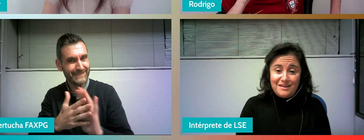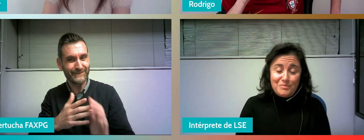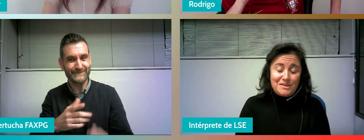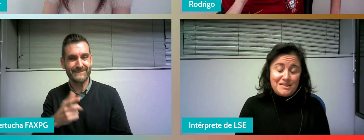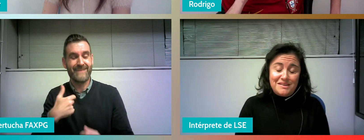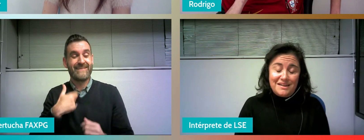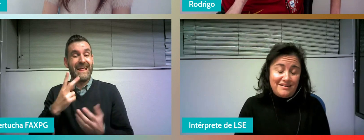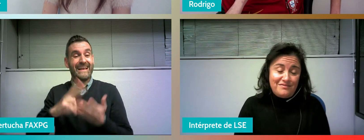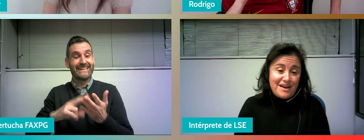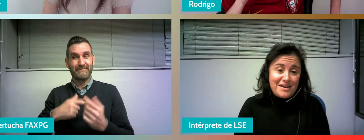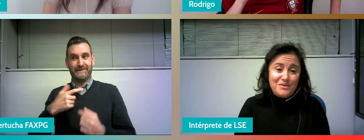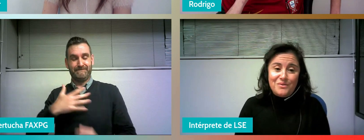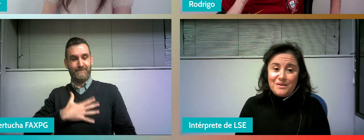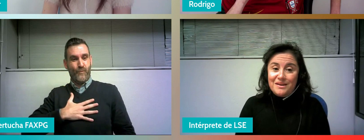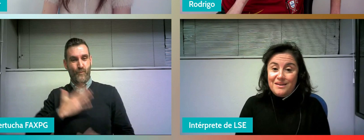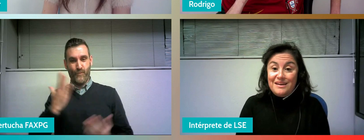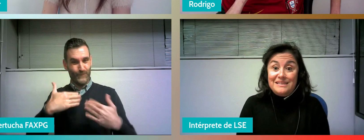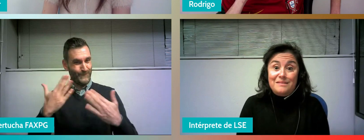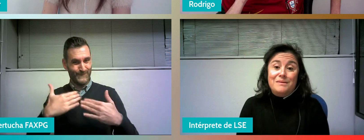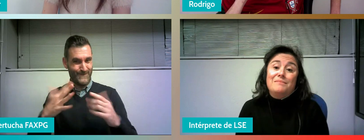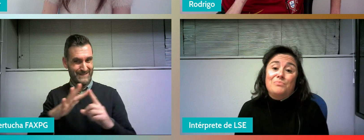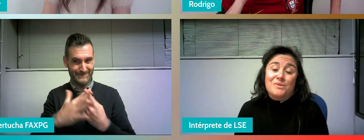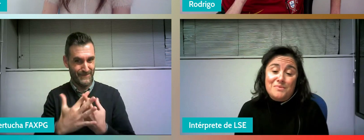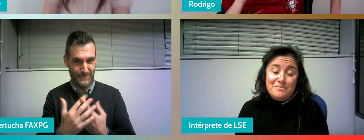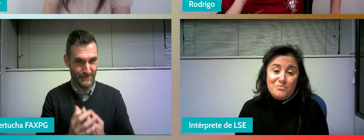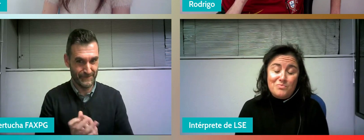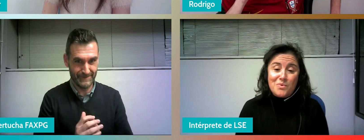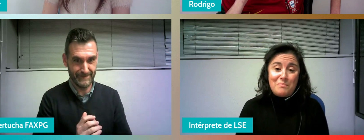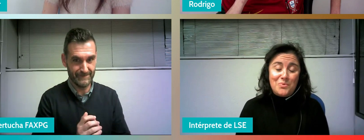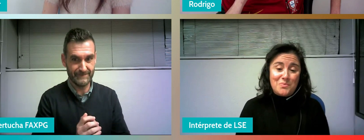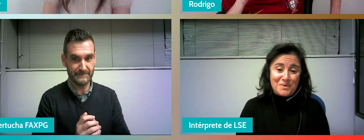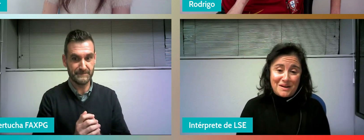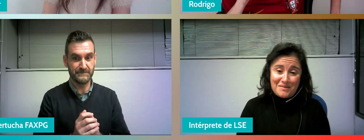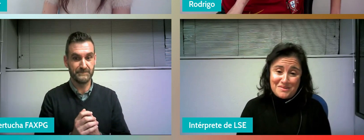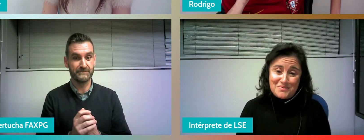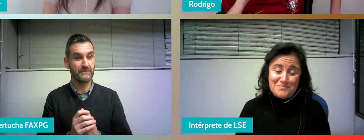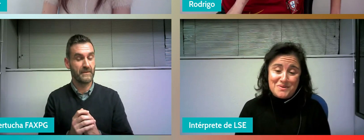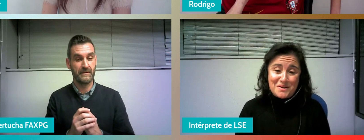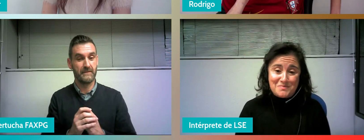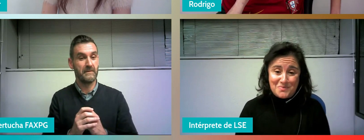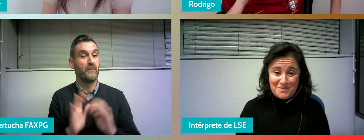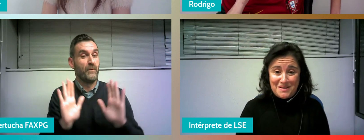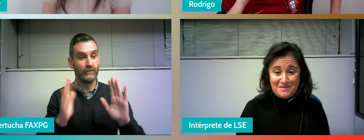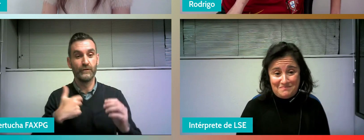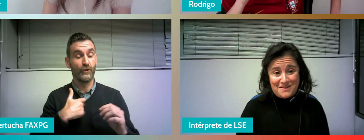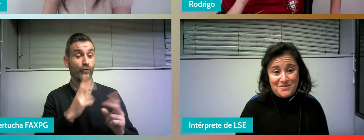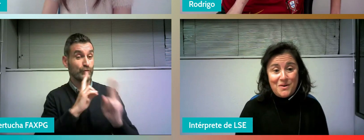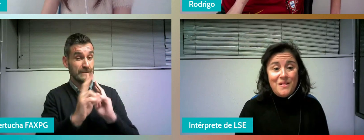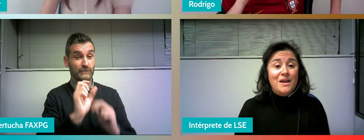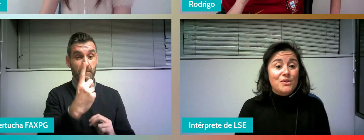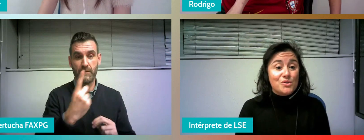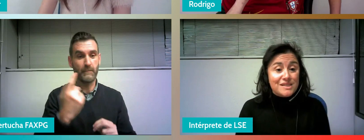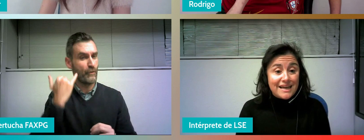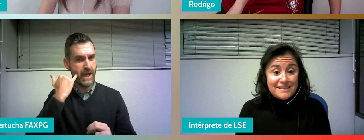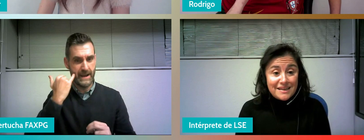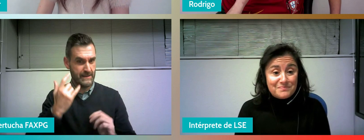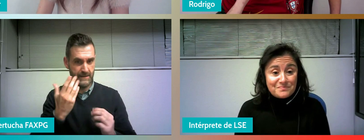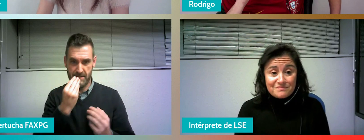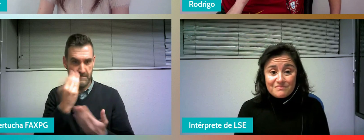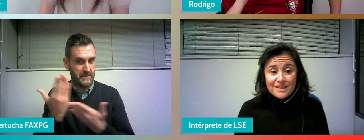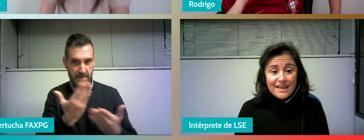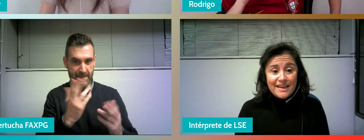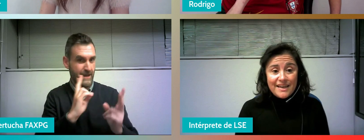que moita xente fai, non? E a intérprete, pois, se ve un apuro porque realmente non pode responder. Pero, vale, sí,